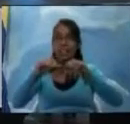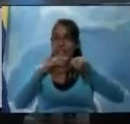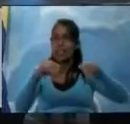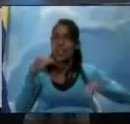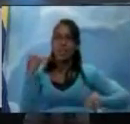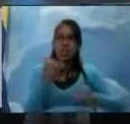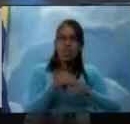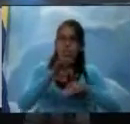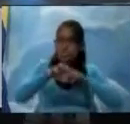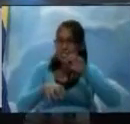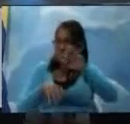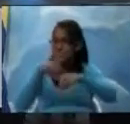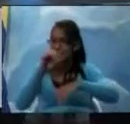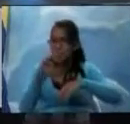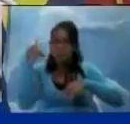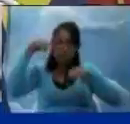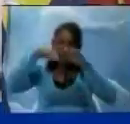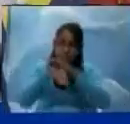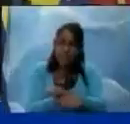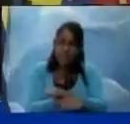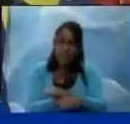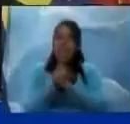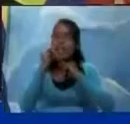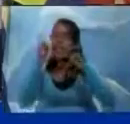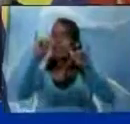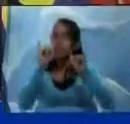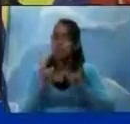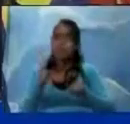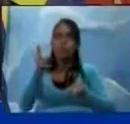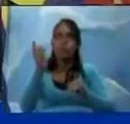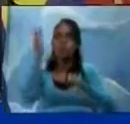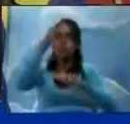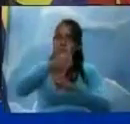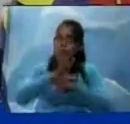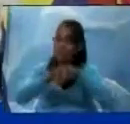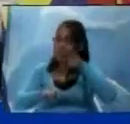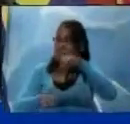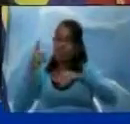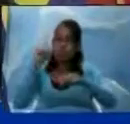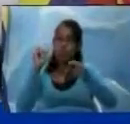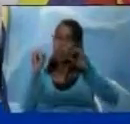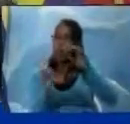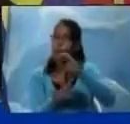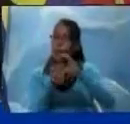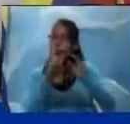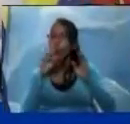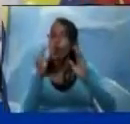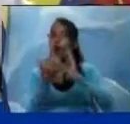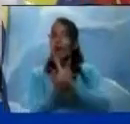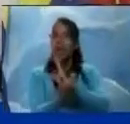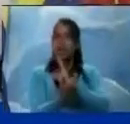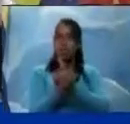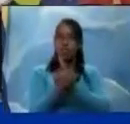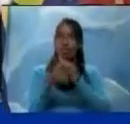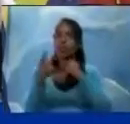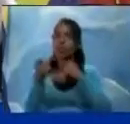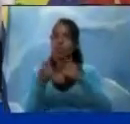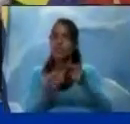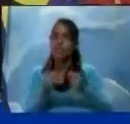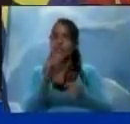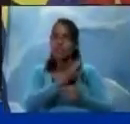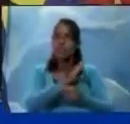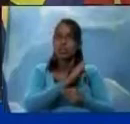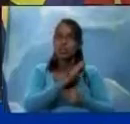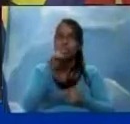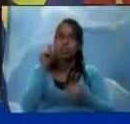los gatos para meter la cosa allí. Él fue y cavó en la tierra, abrió un hueco como un cachicamo y agarró